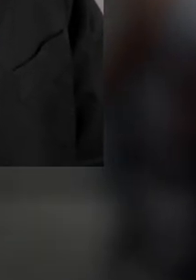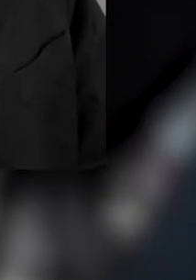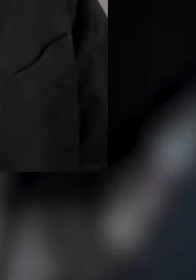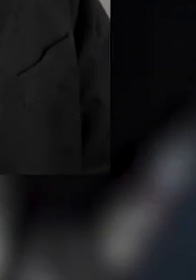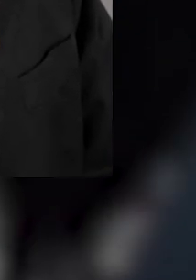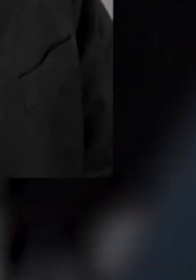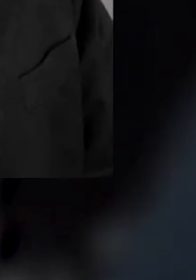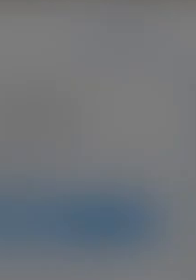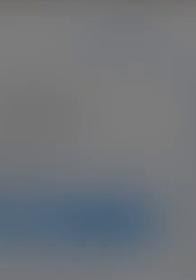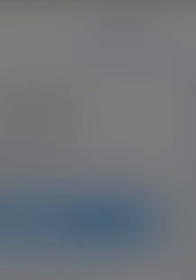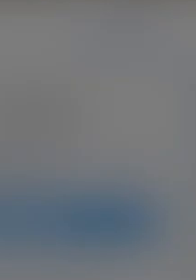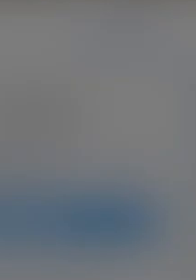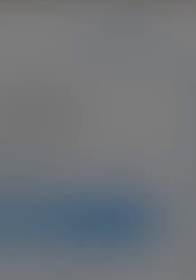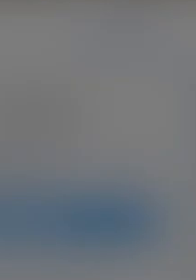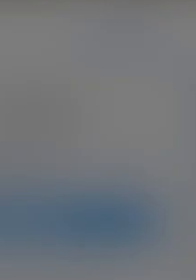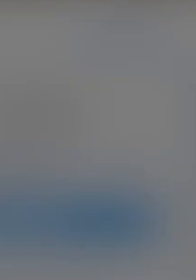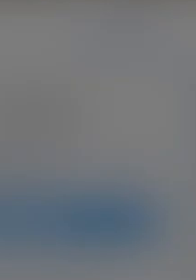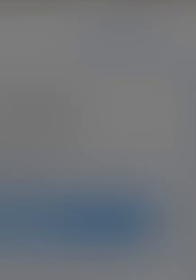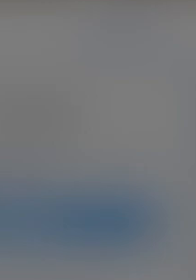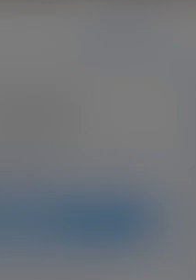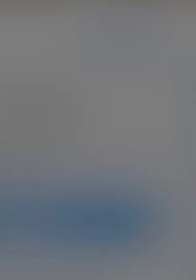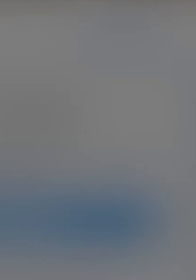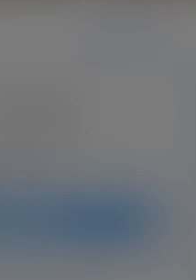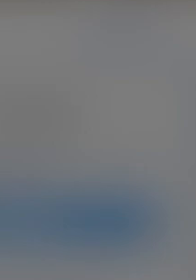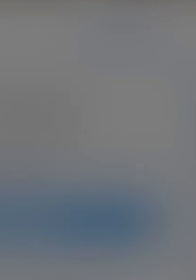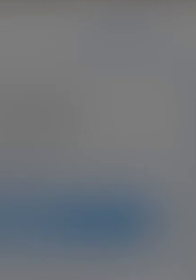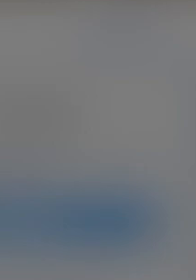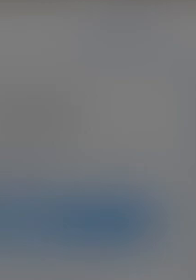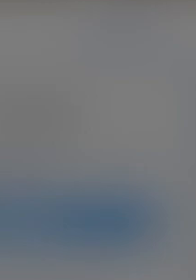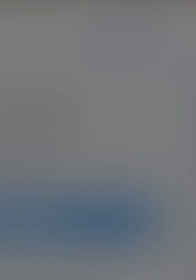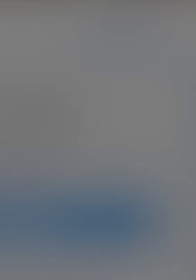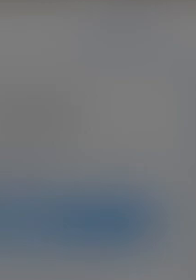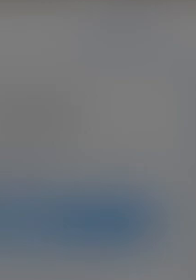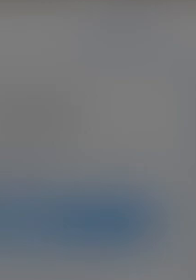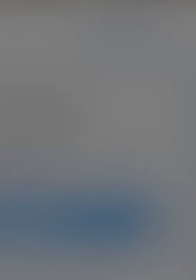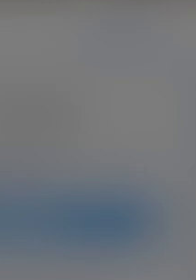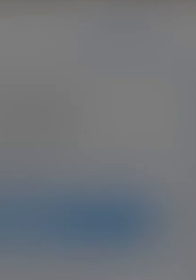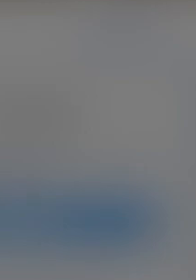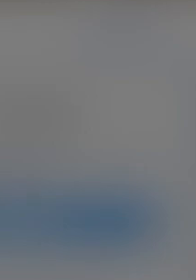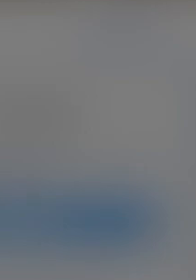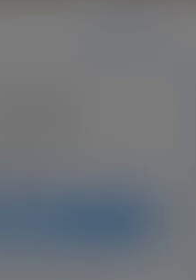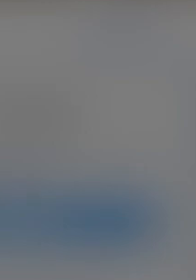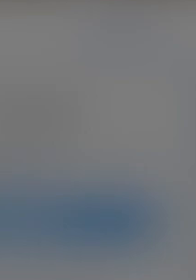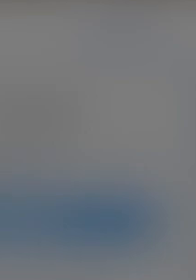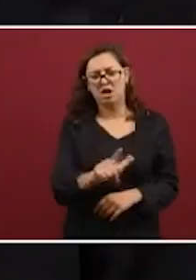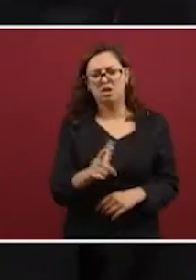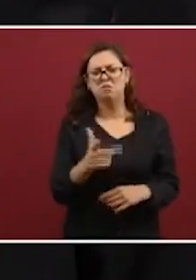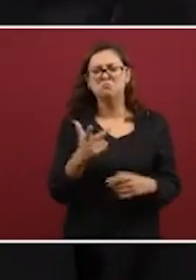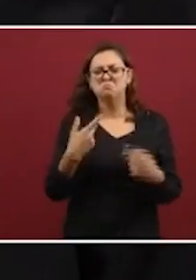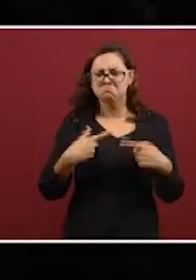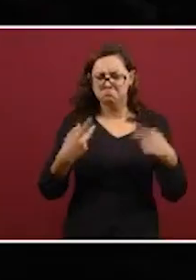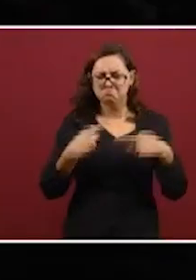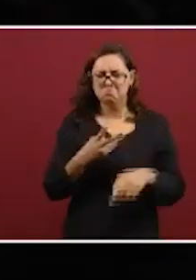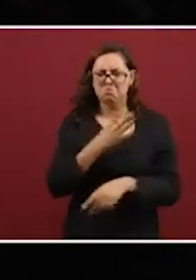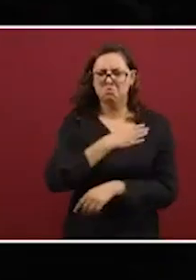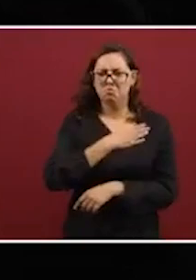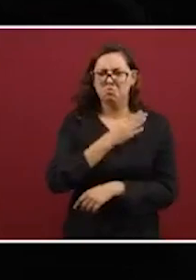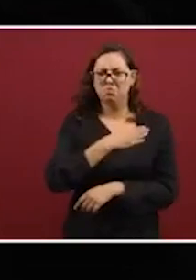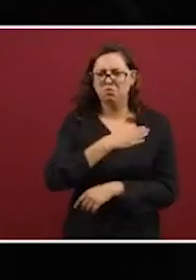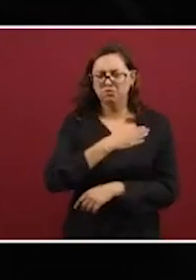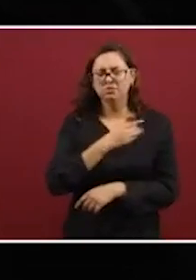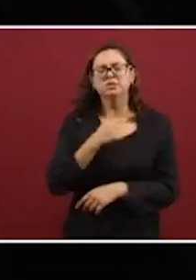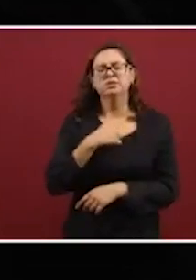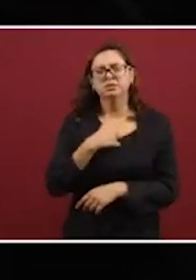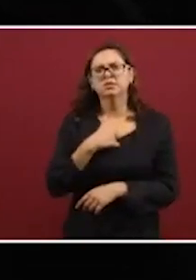se dijo que éste podría pedir disculpas luego de que llamó office a los policías federales y yo estoy seguro